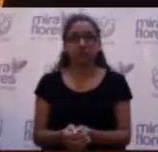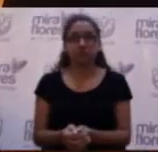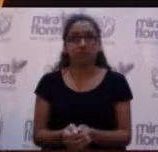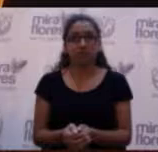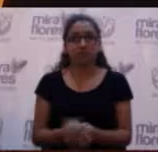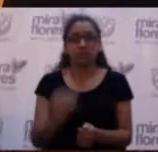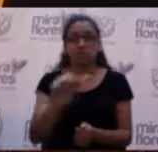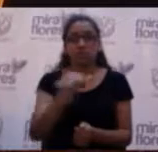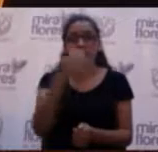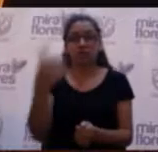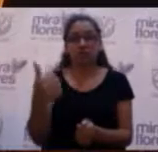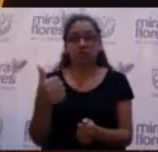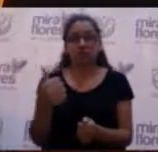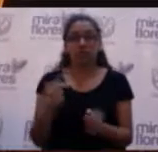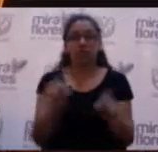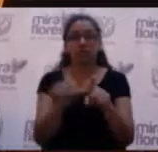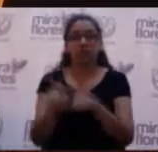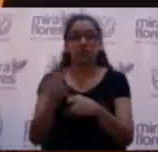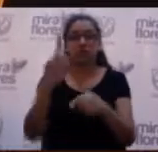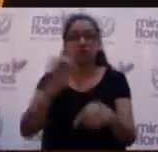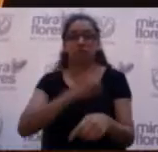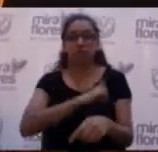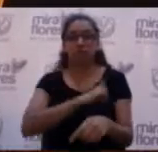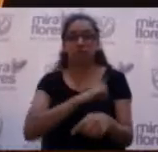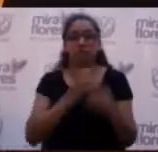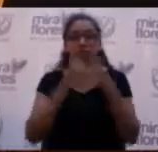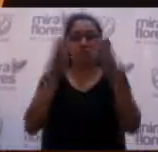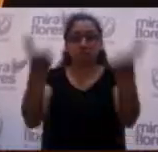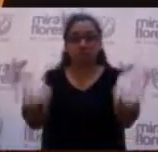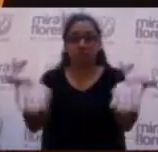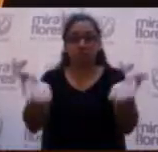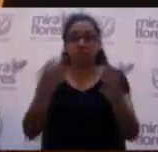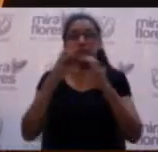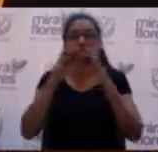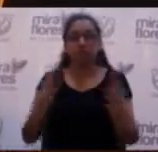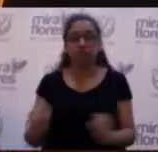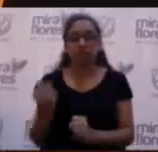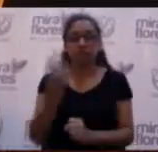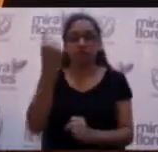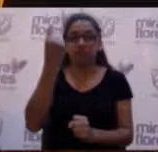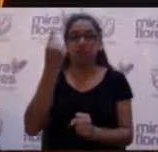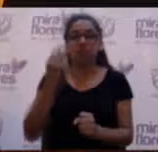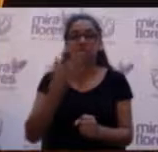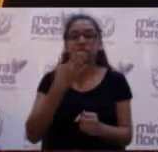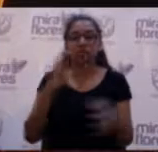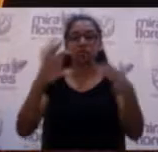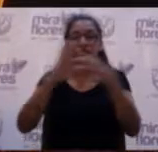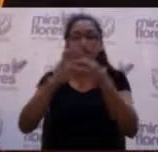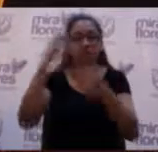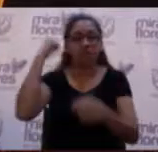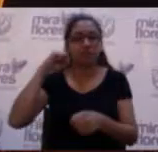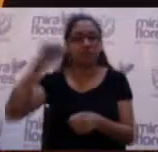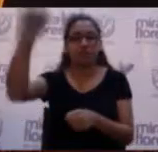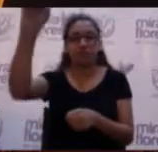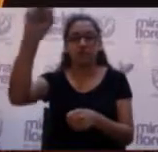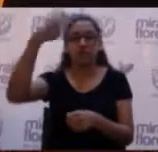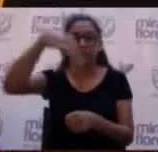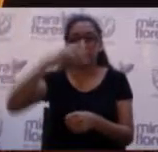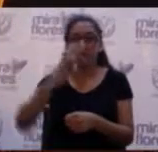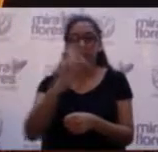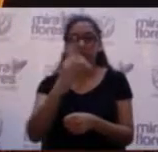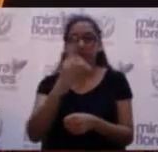El otro documento, señor alcalde, es un diploma que ha sido alcanzado a la Secretaría General en relación al viaje a la ciudad de Medellín para